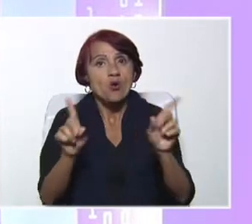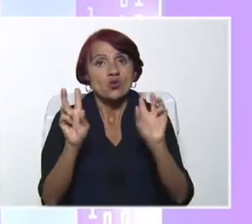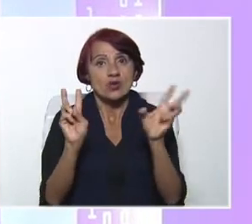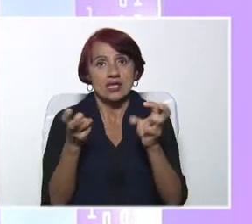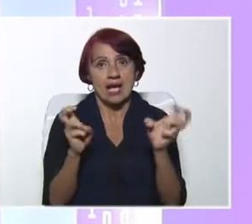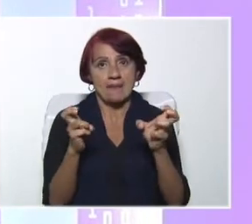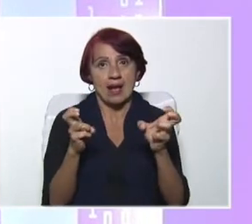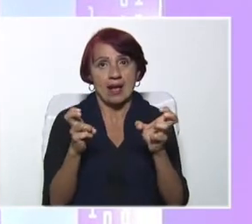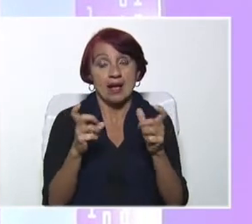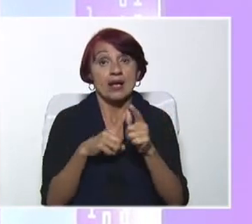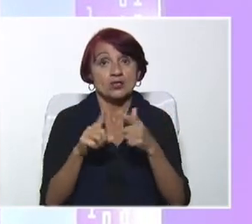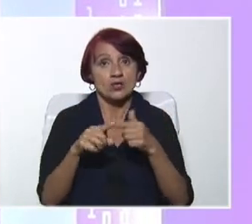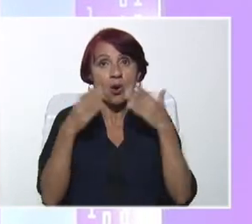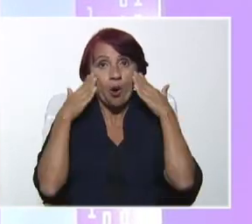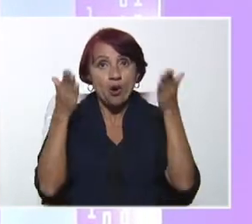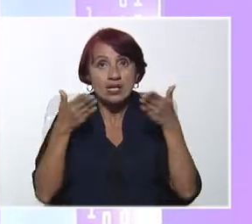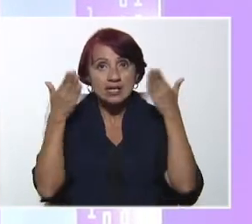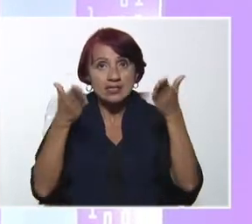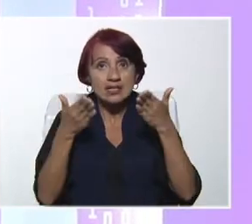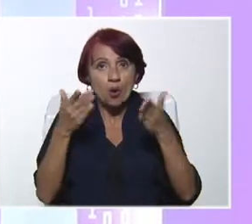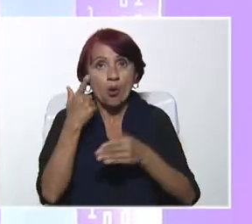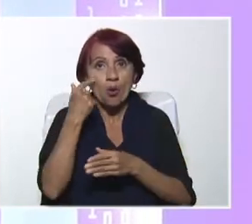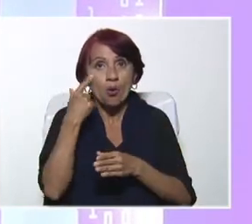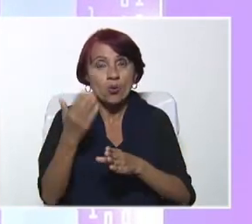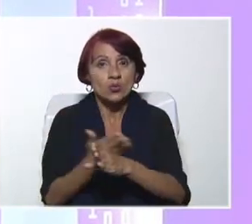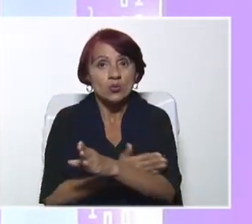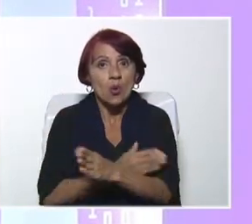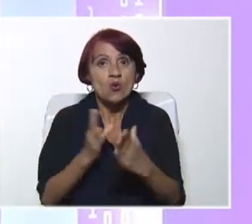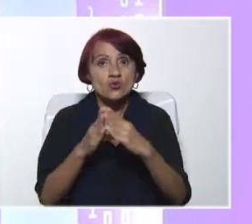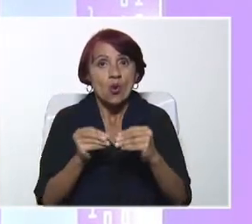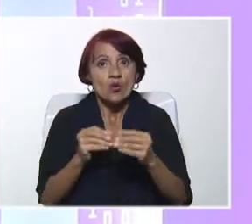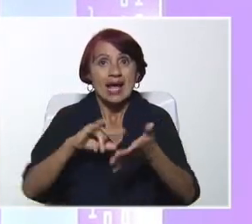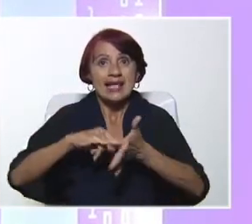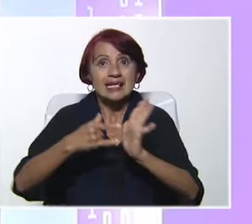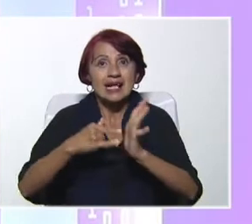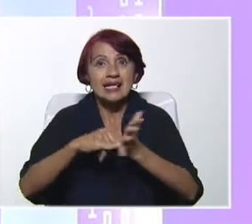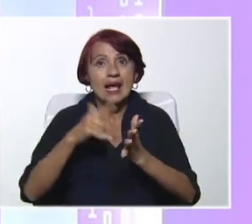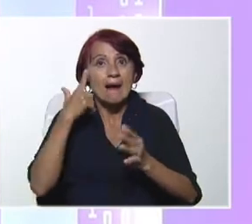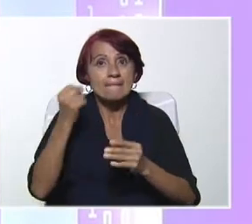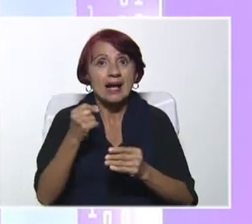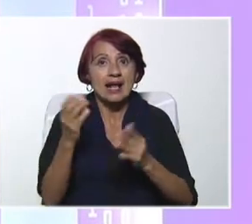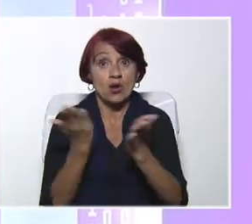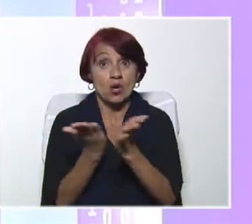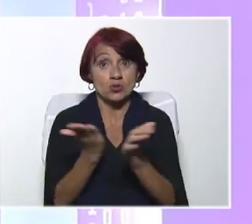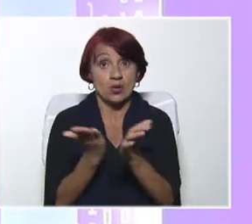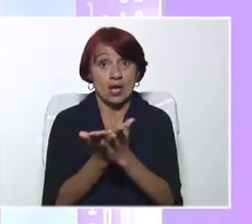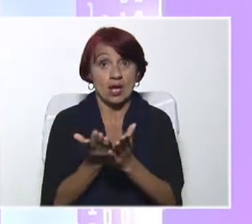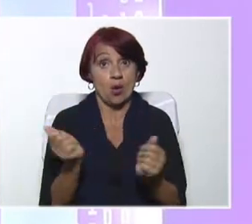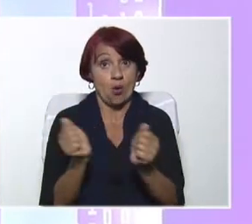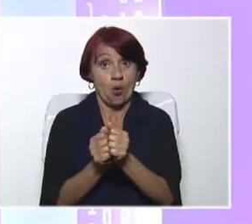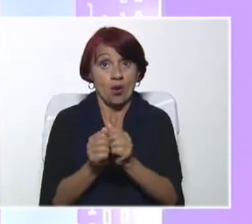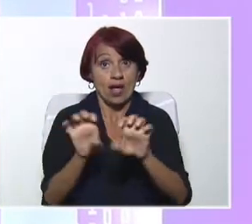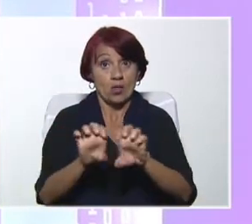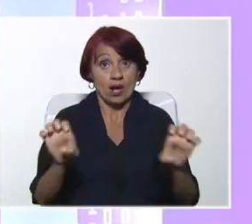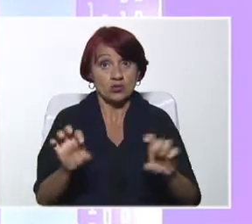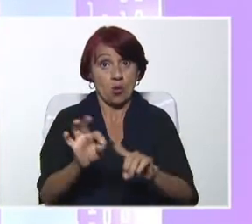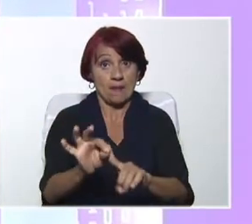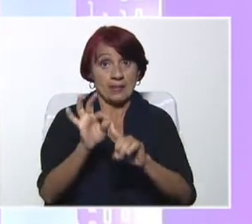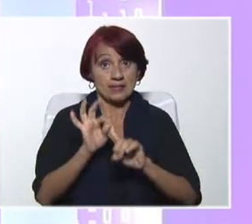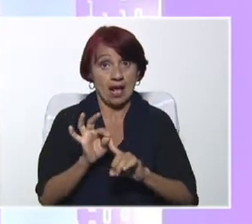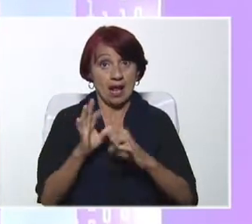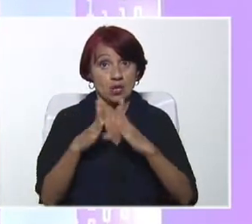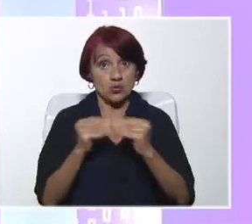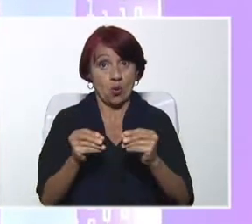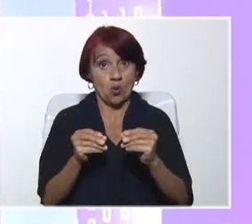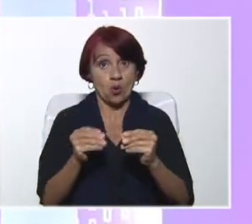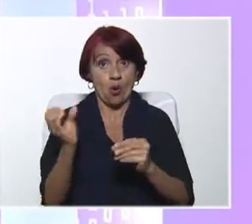Se trata de orientaciones, adaptaciones curriculares y estrategias para nuestros estudiantes con necesidades educativas especiales